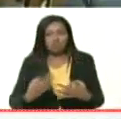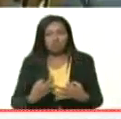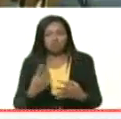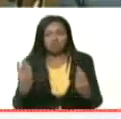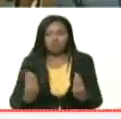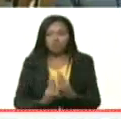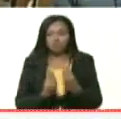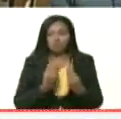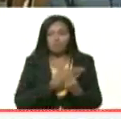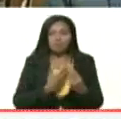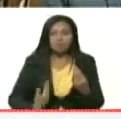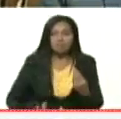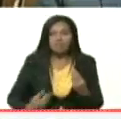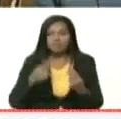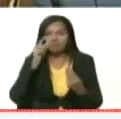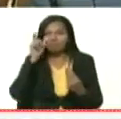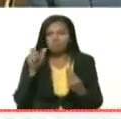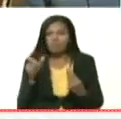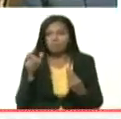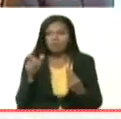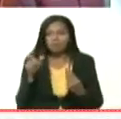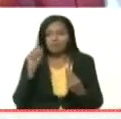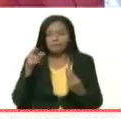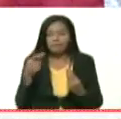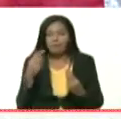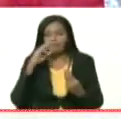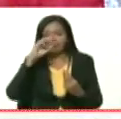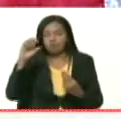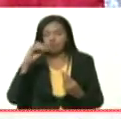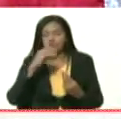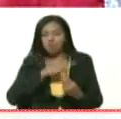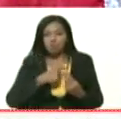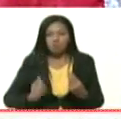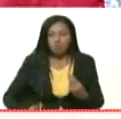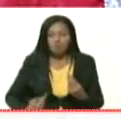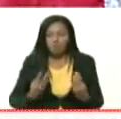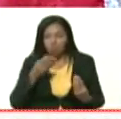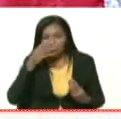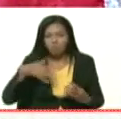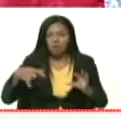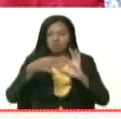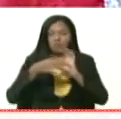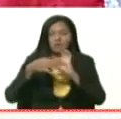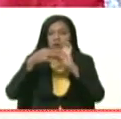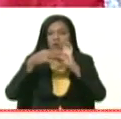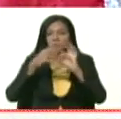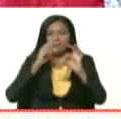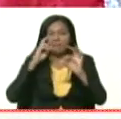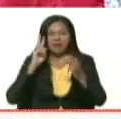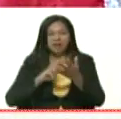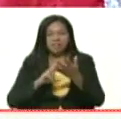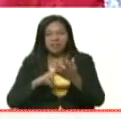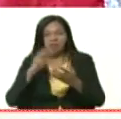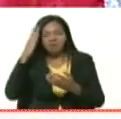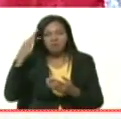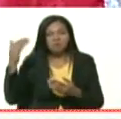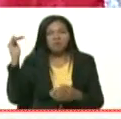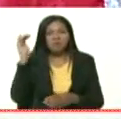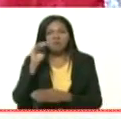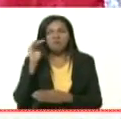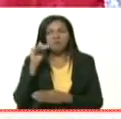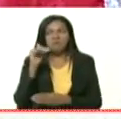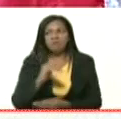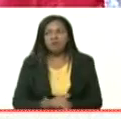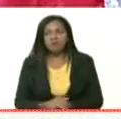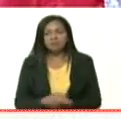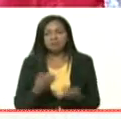el presidente Xi Jinping, el presidente Nicolás Maduro y nuestro pueblo veremos hacer realidad los sueños futuros que